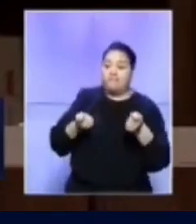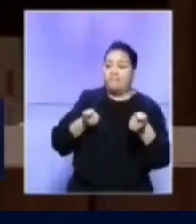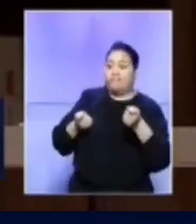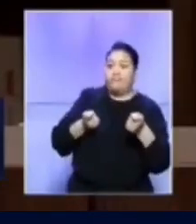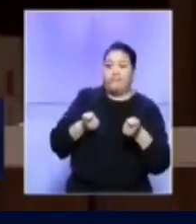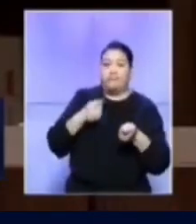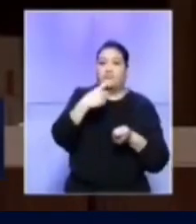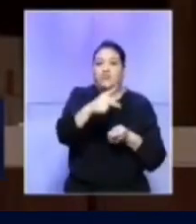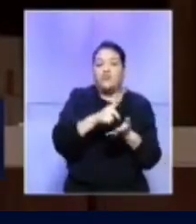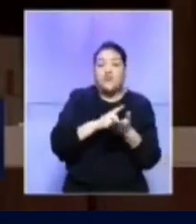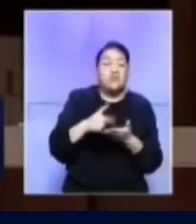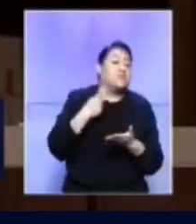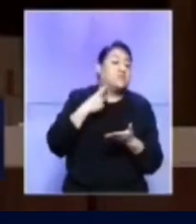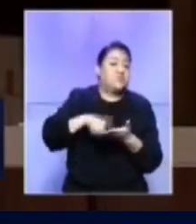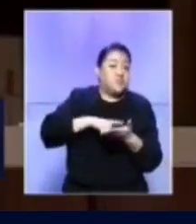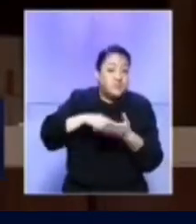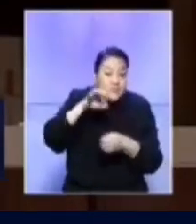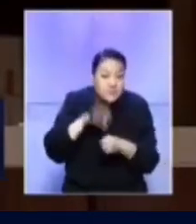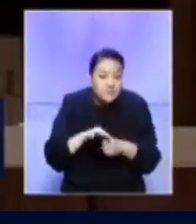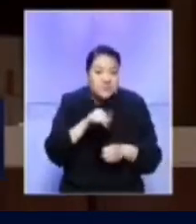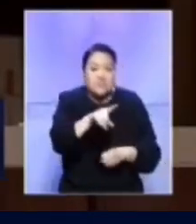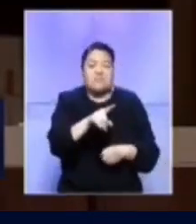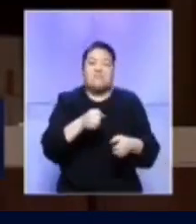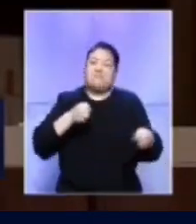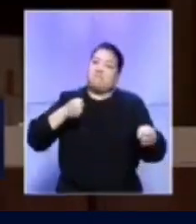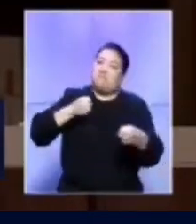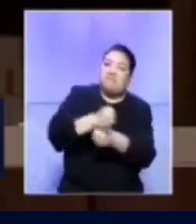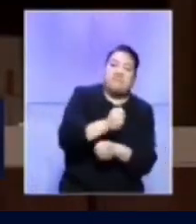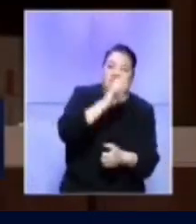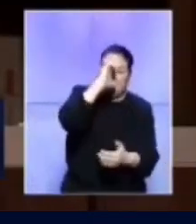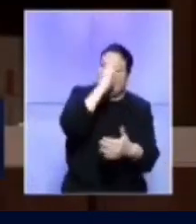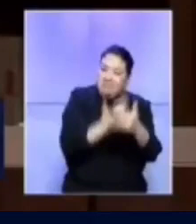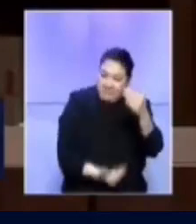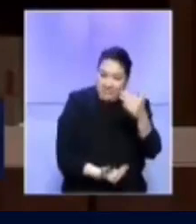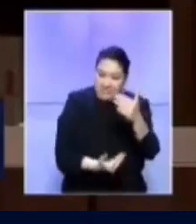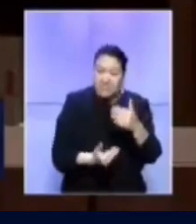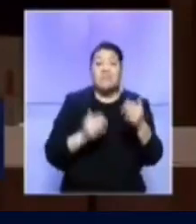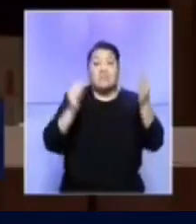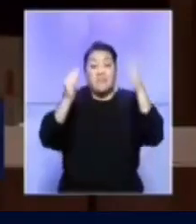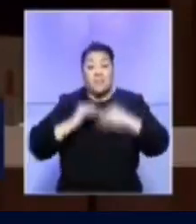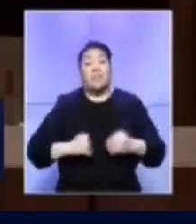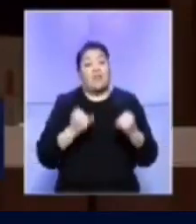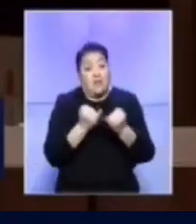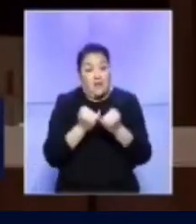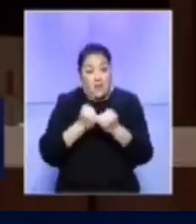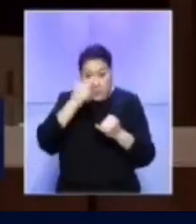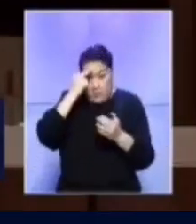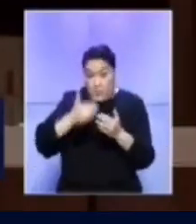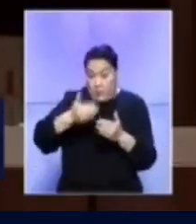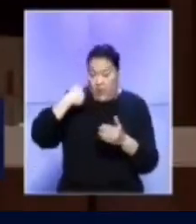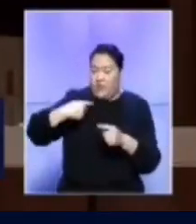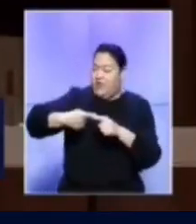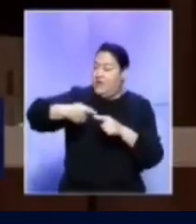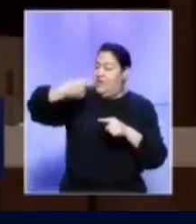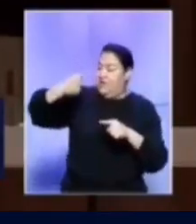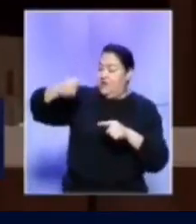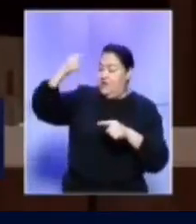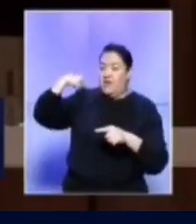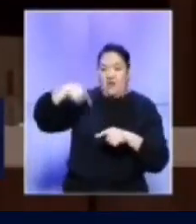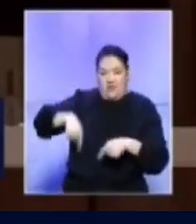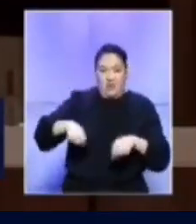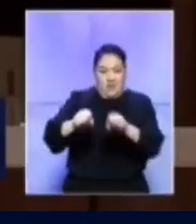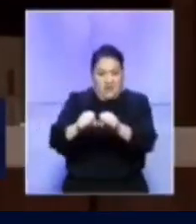Derechos políticos de las mujeres Igualmente en diversos precedentes de